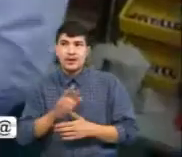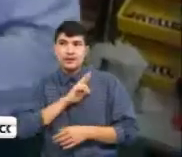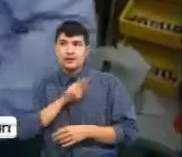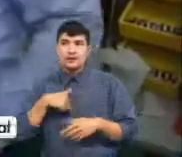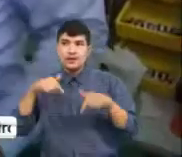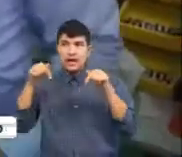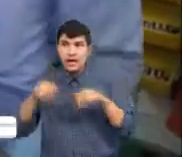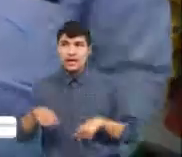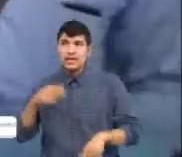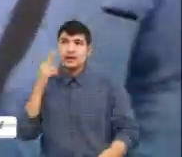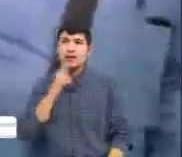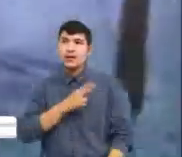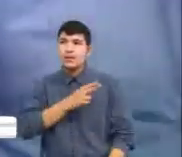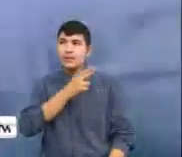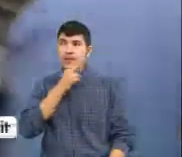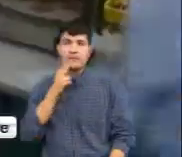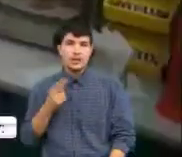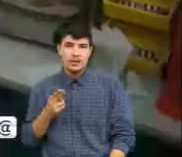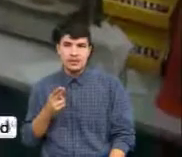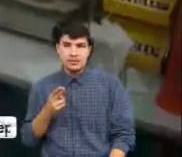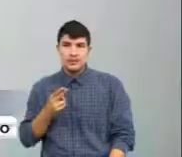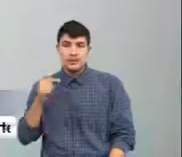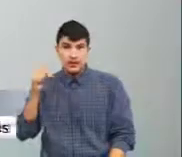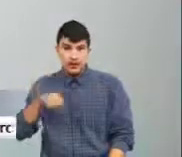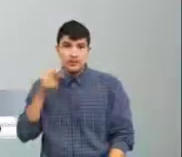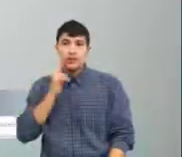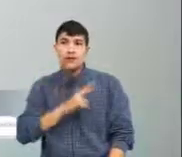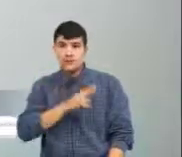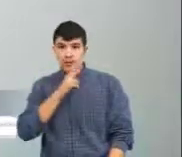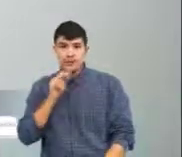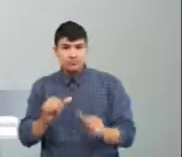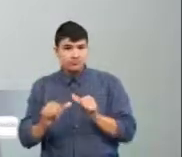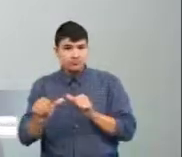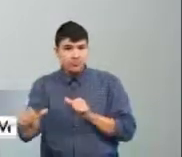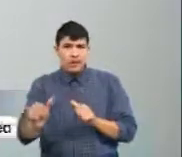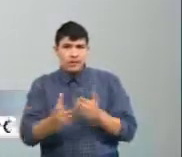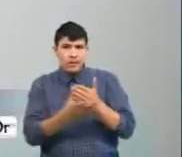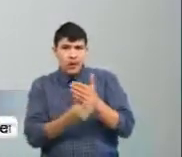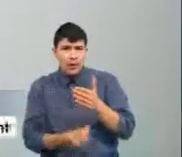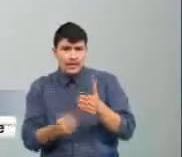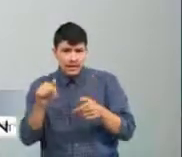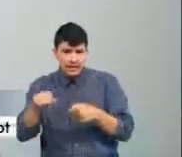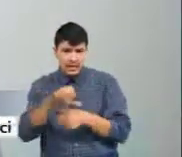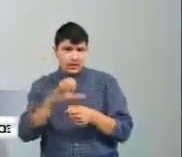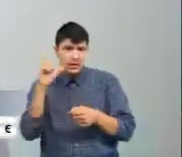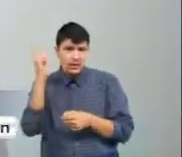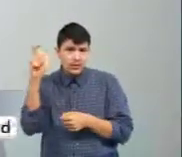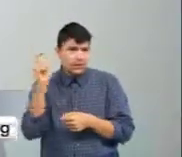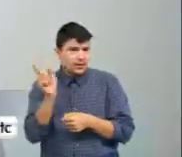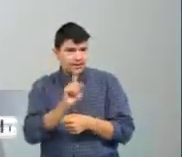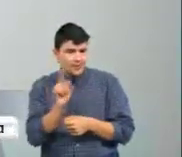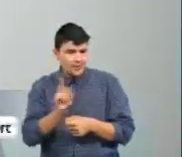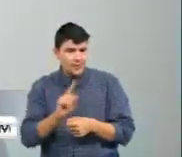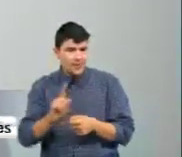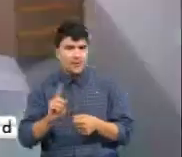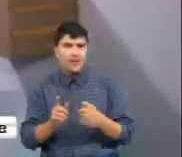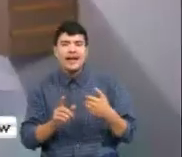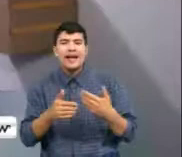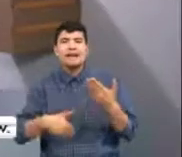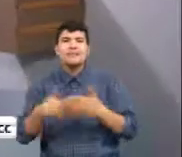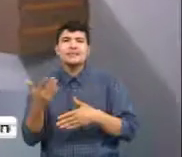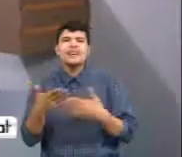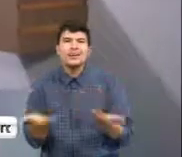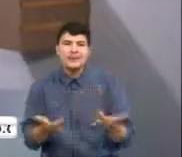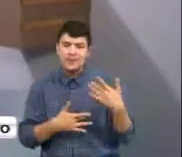compromiso de sostenibilidad, de ir erradicando la pobreza, empezando por nuestros colaboradores.